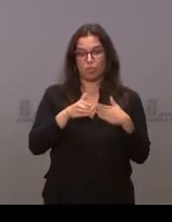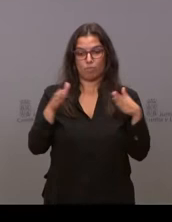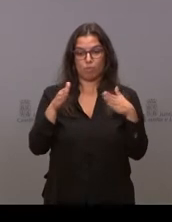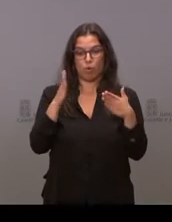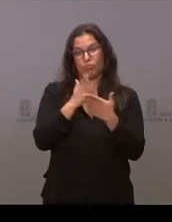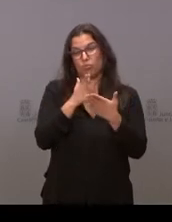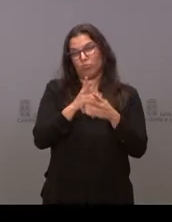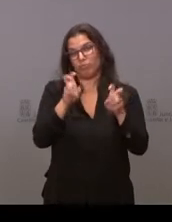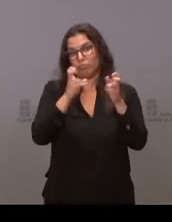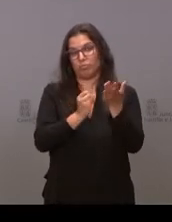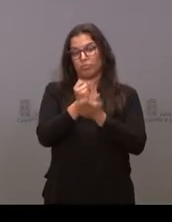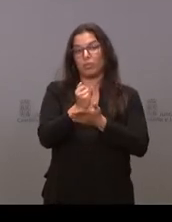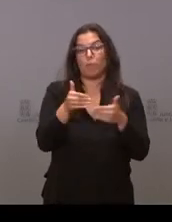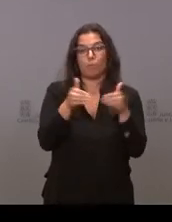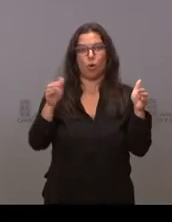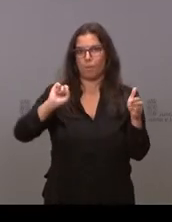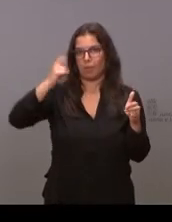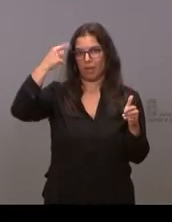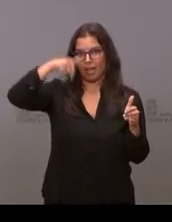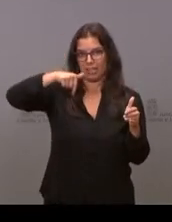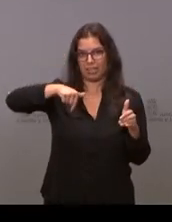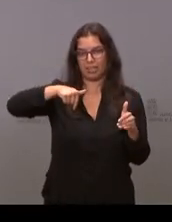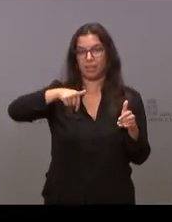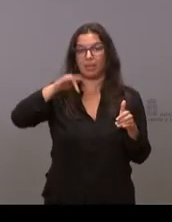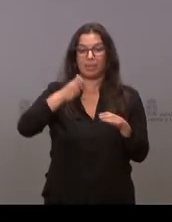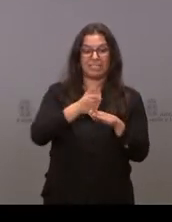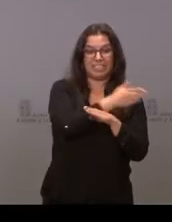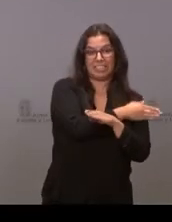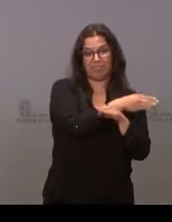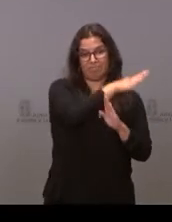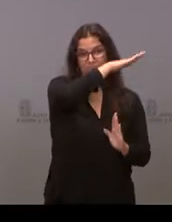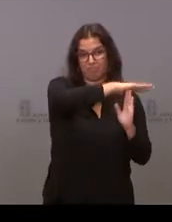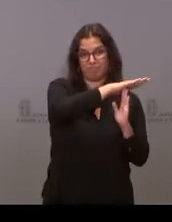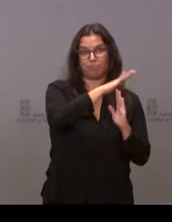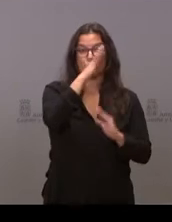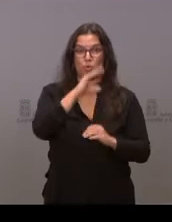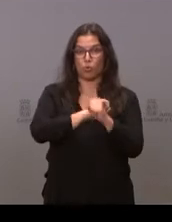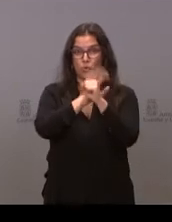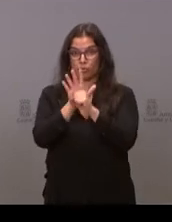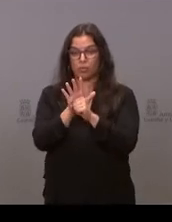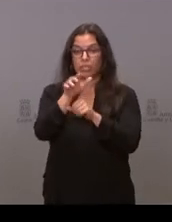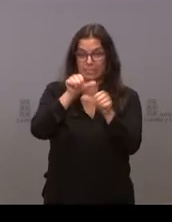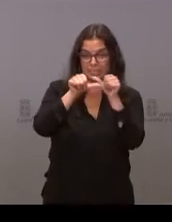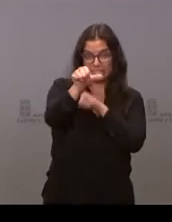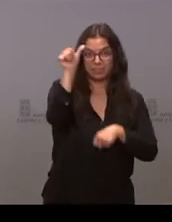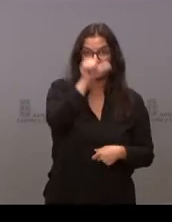abre. Pero además debo decir que con este paréntesis que hemos vivido de la pandemia, en las próximas